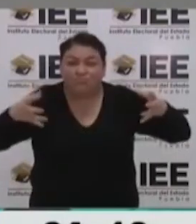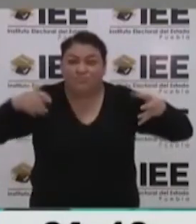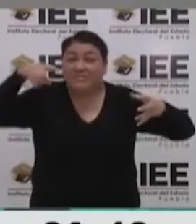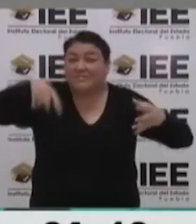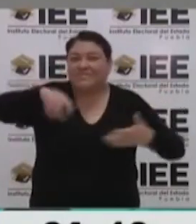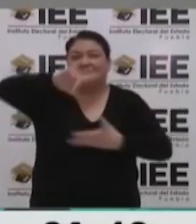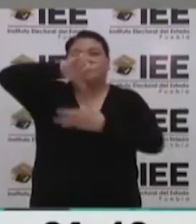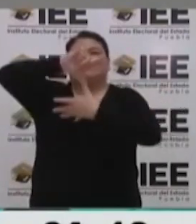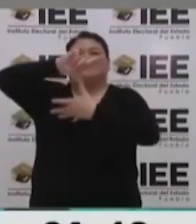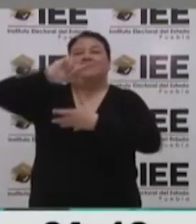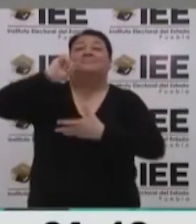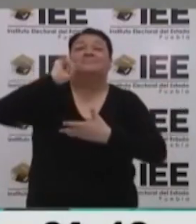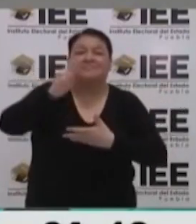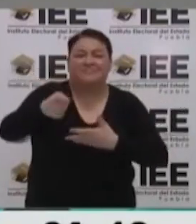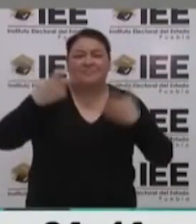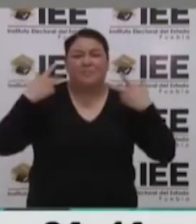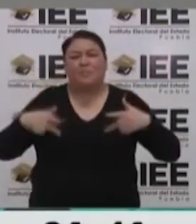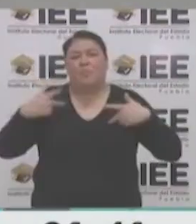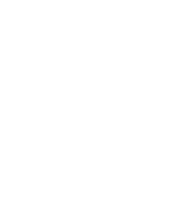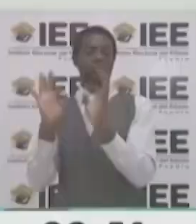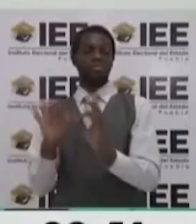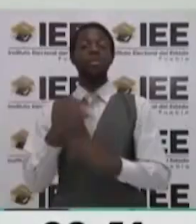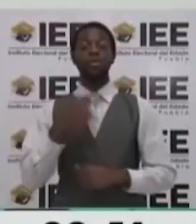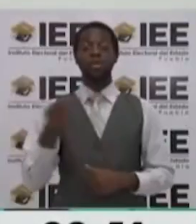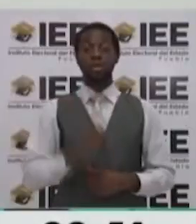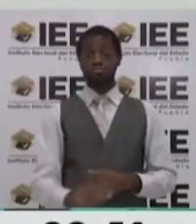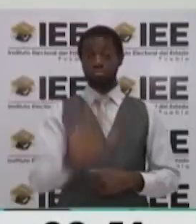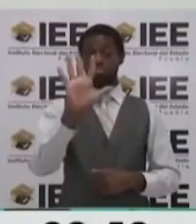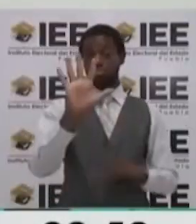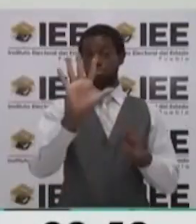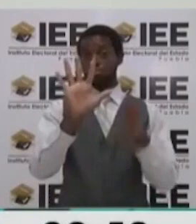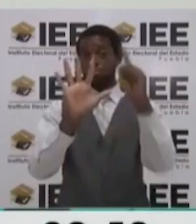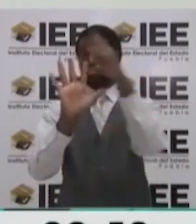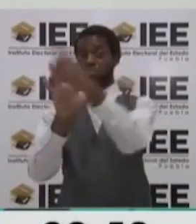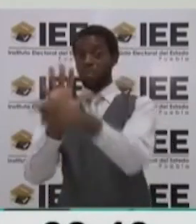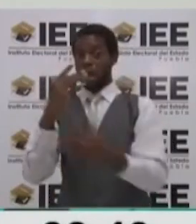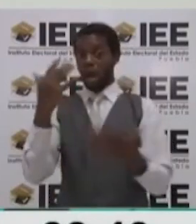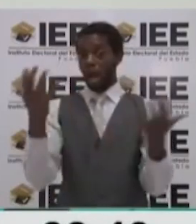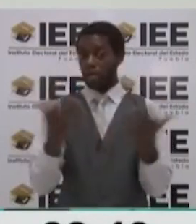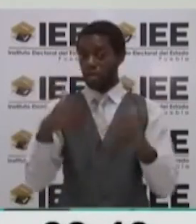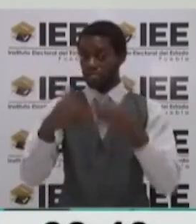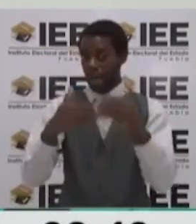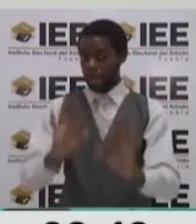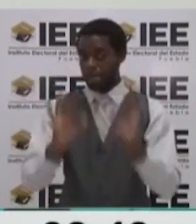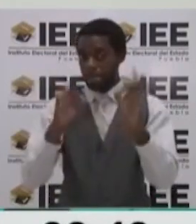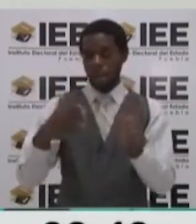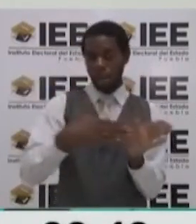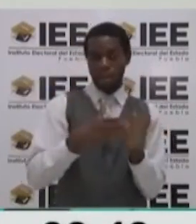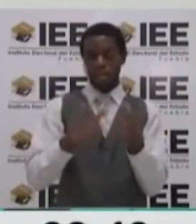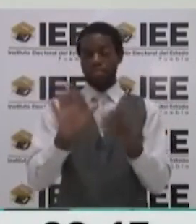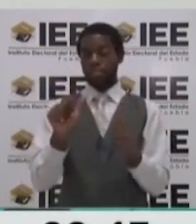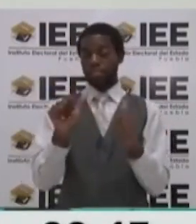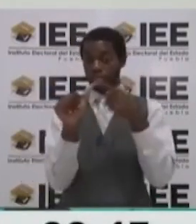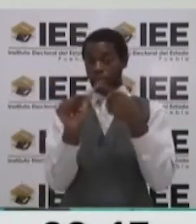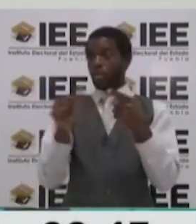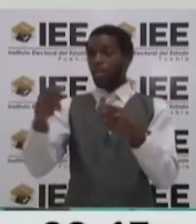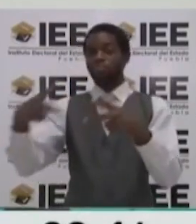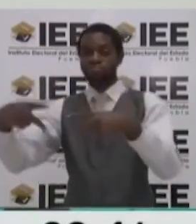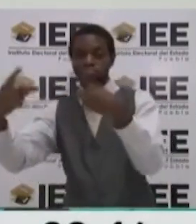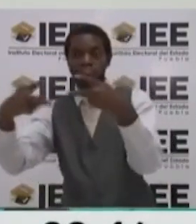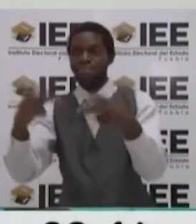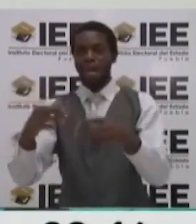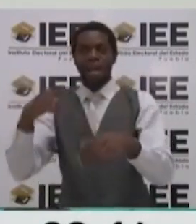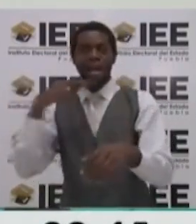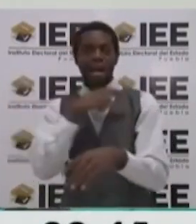que integró a toda su población cinco acciones la primera apertura rápida de negocios la